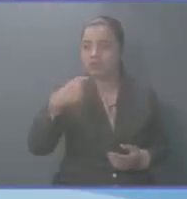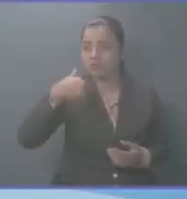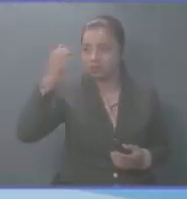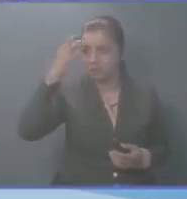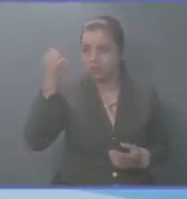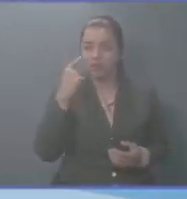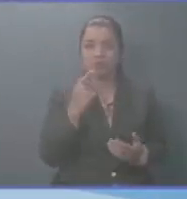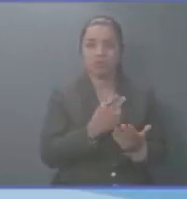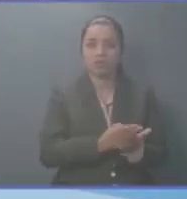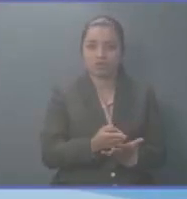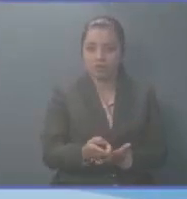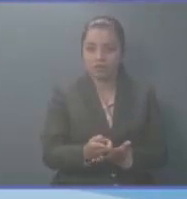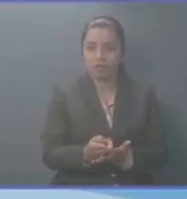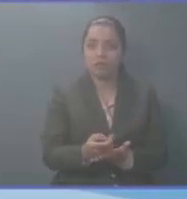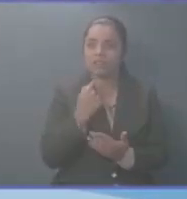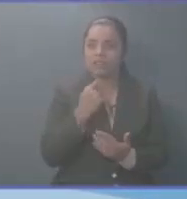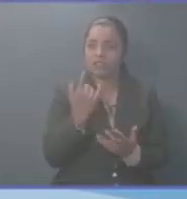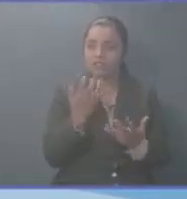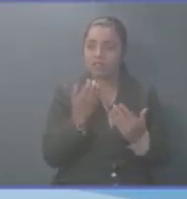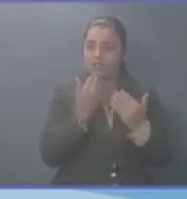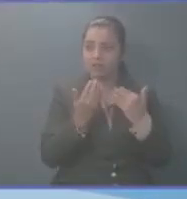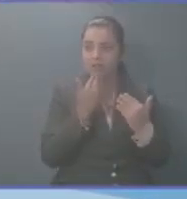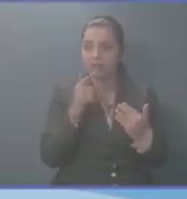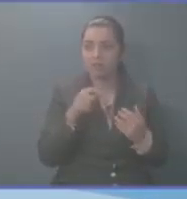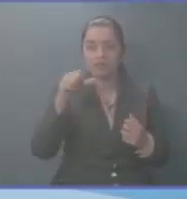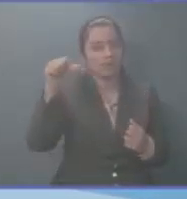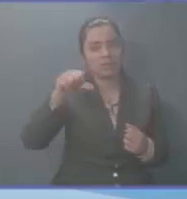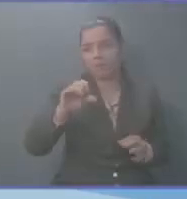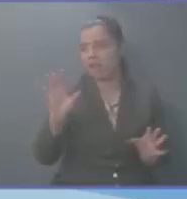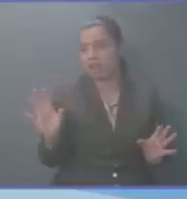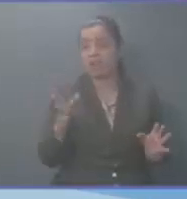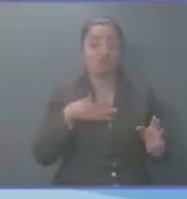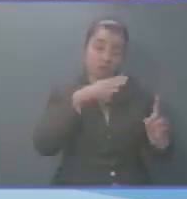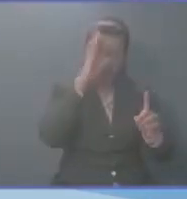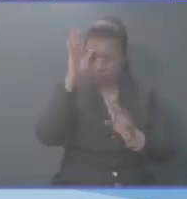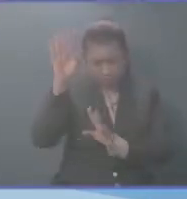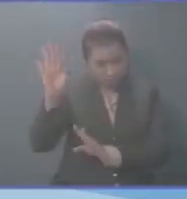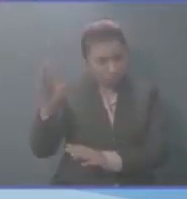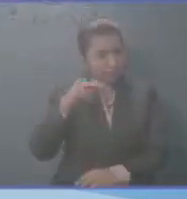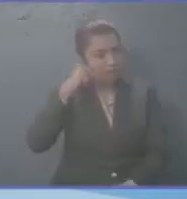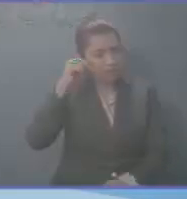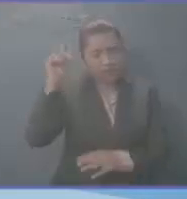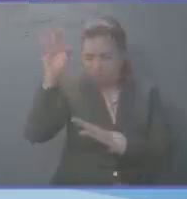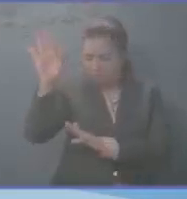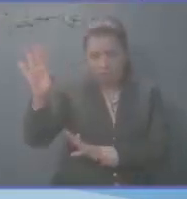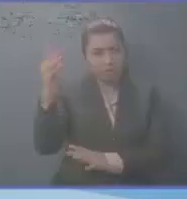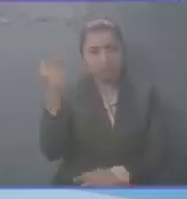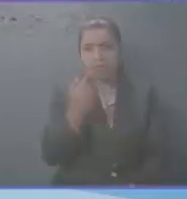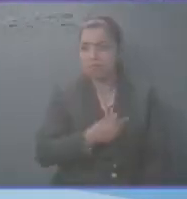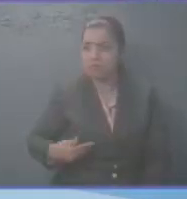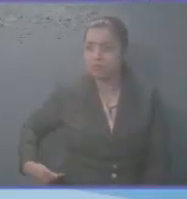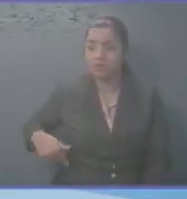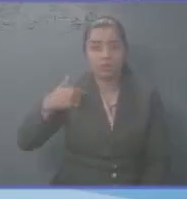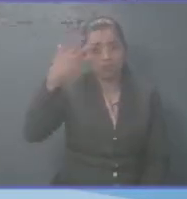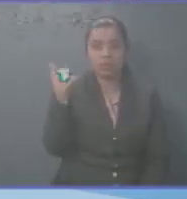honestamente, y quien quiera justificar eso está mal. Yo respeto mucho al presidente de la República, no tengo nada en contra de él. De hecho, en mi faceta de